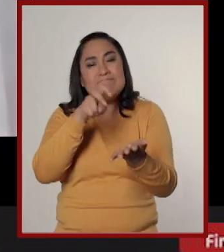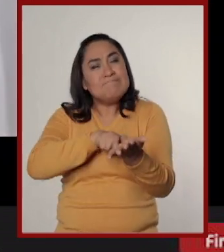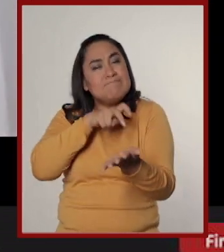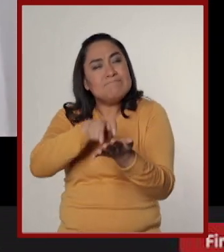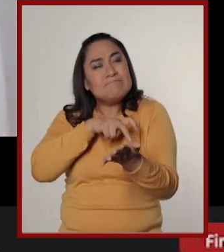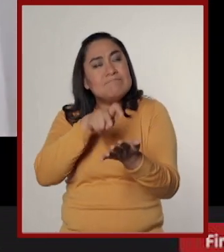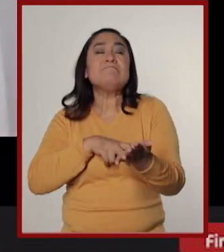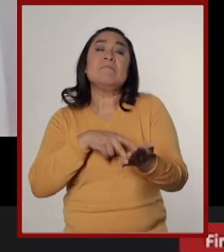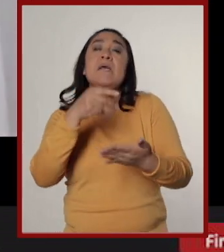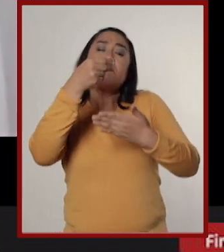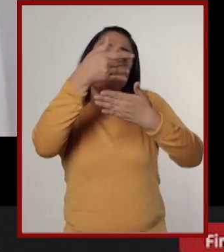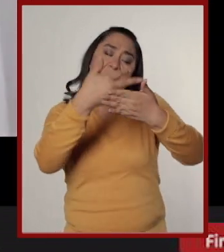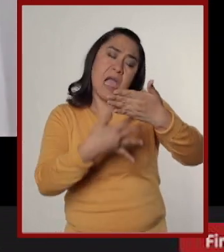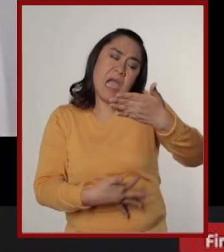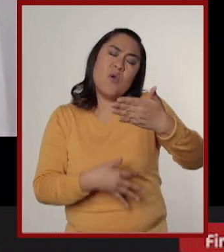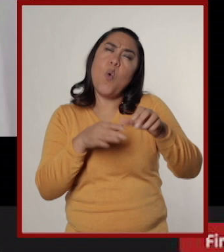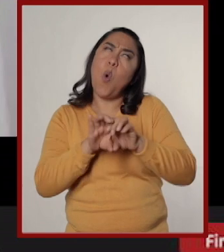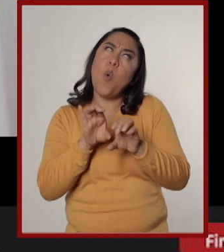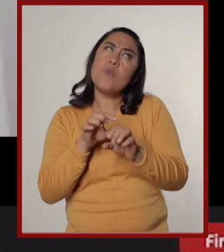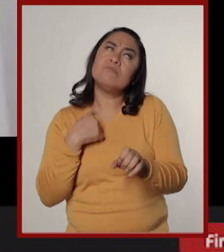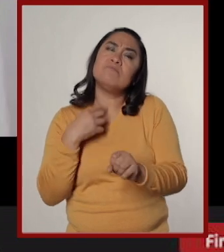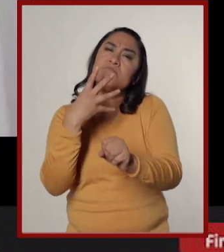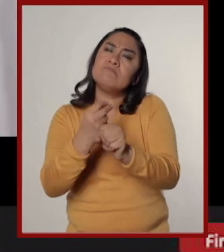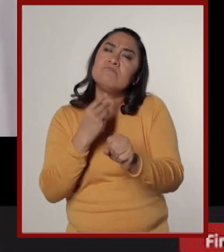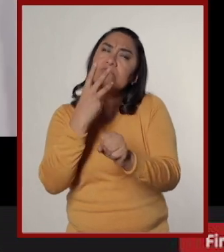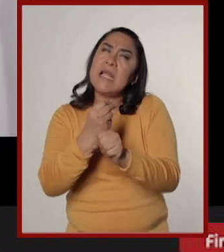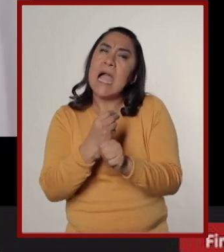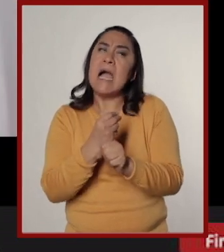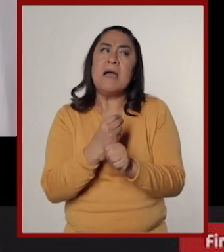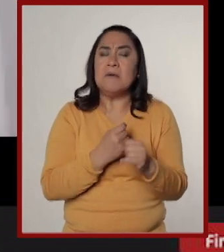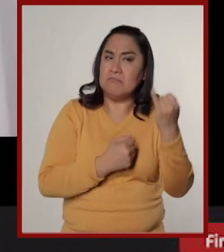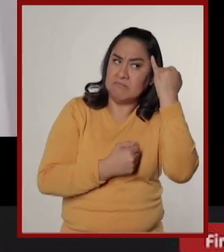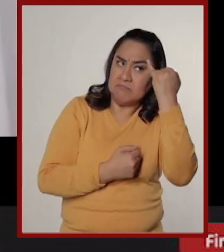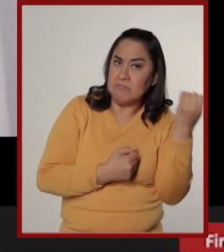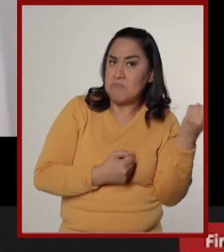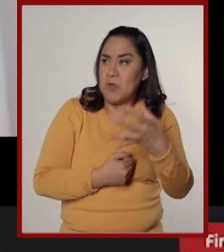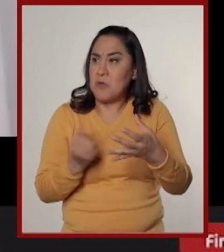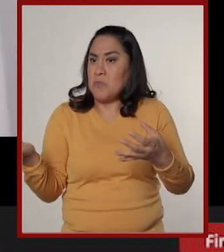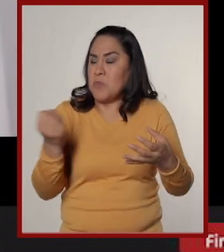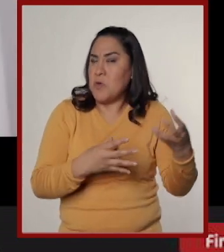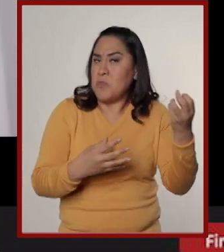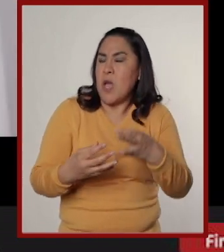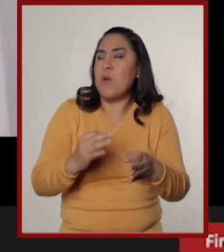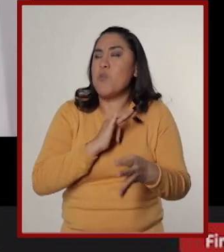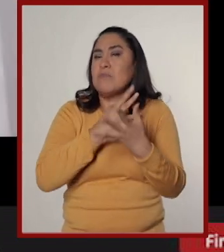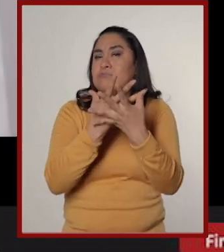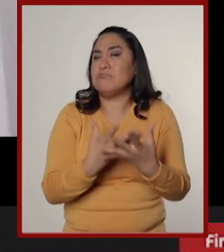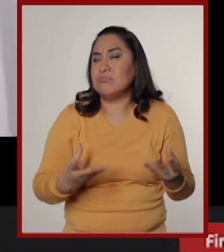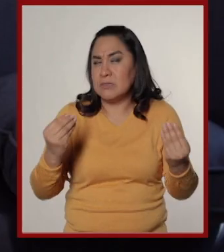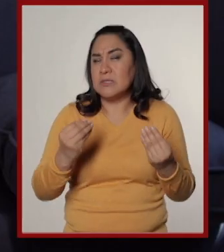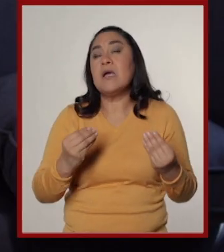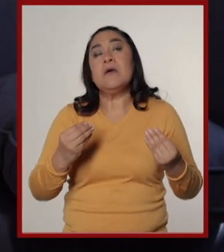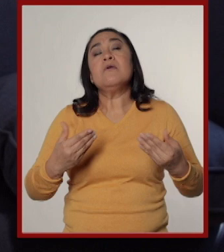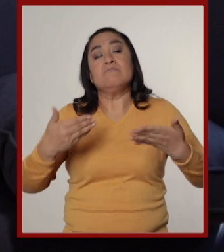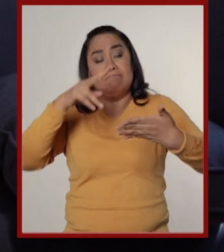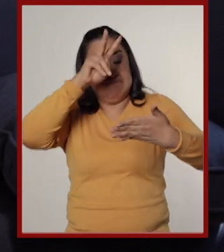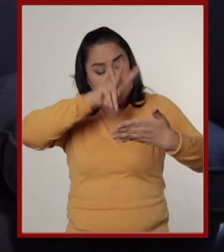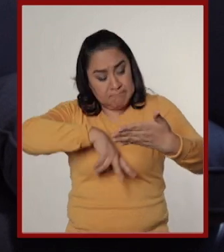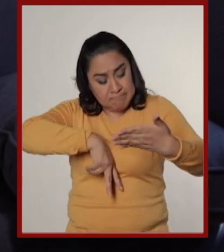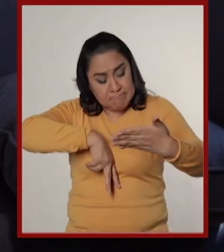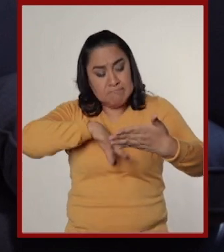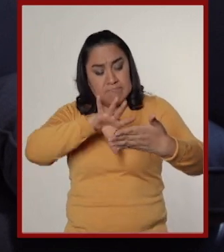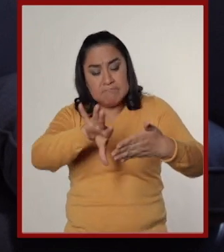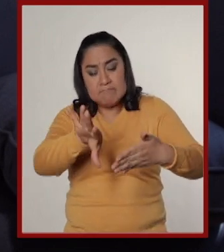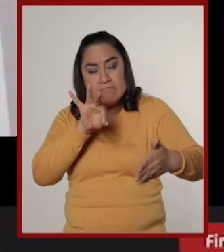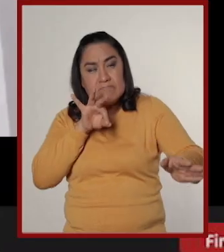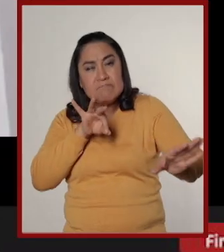gustaría irme un poquito antes para decirles que en realidad cuando nosotros podemos ver el problema a distancia o